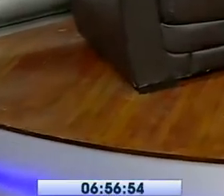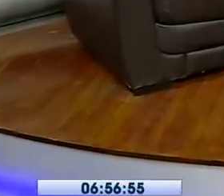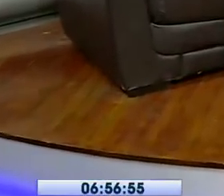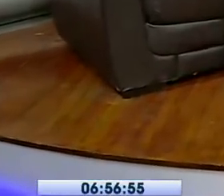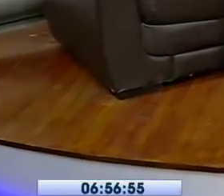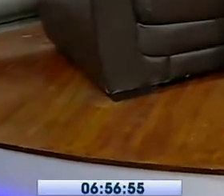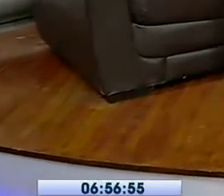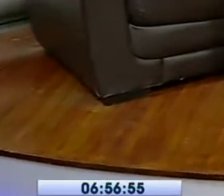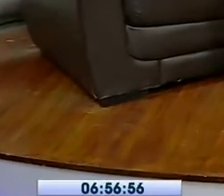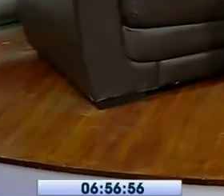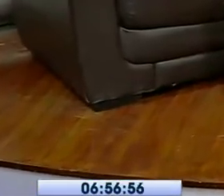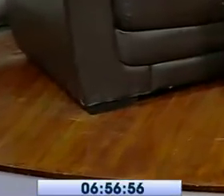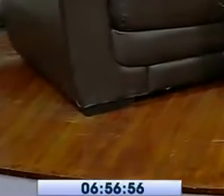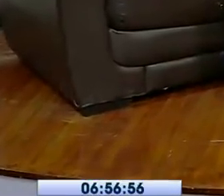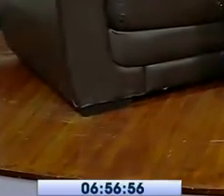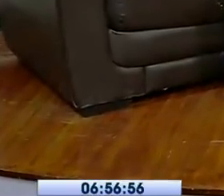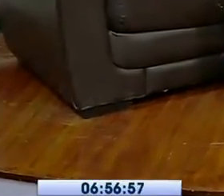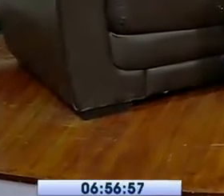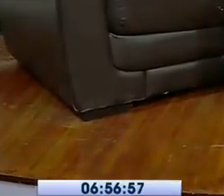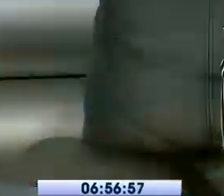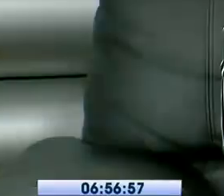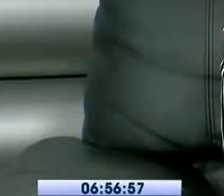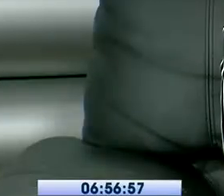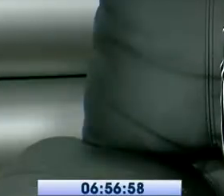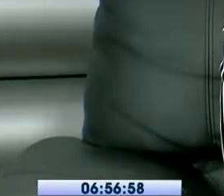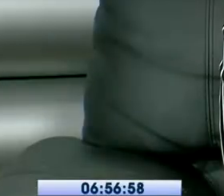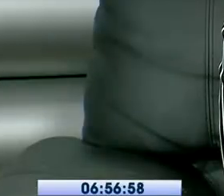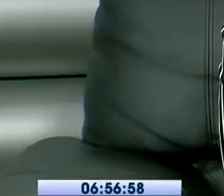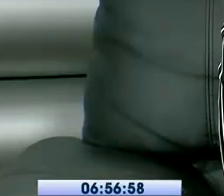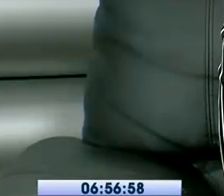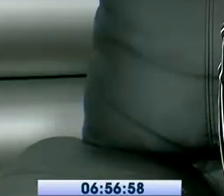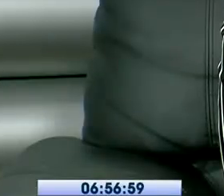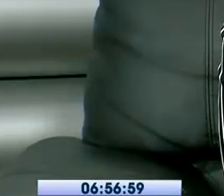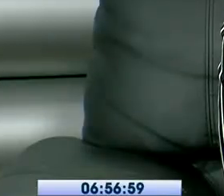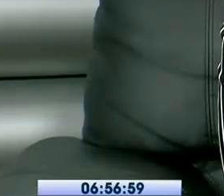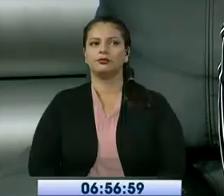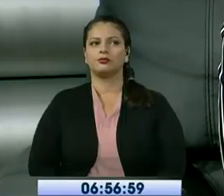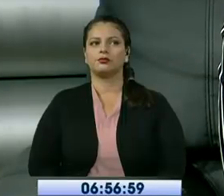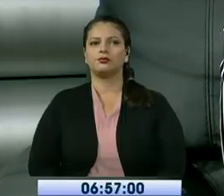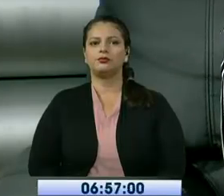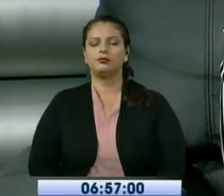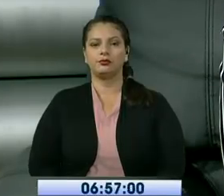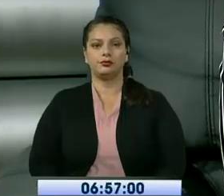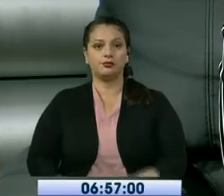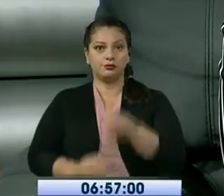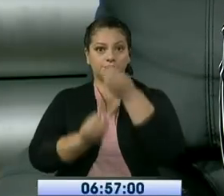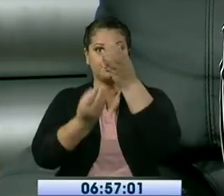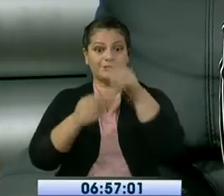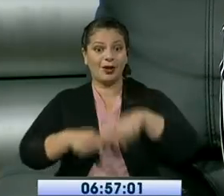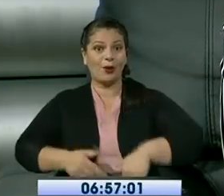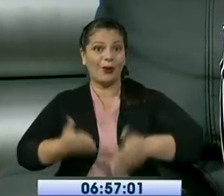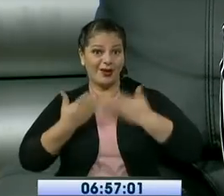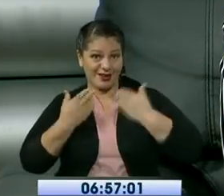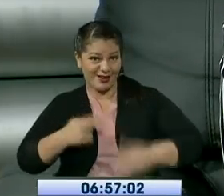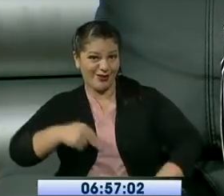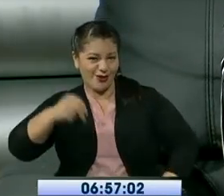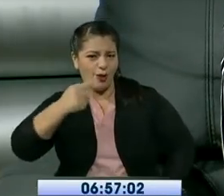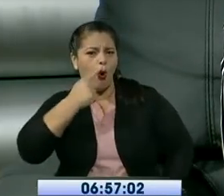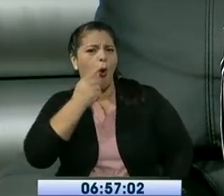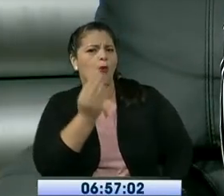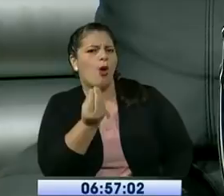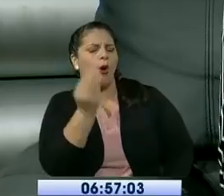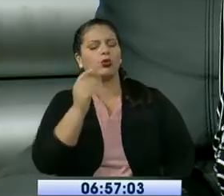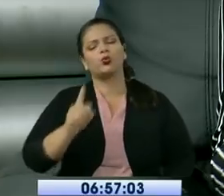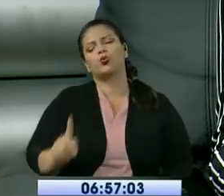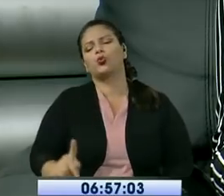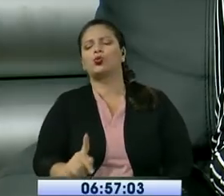Seguimos informando, amigos. Ahora les contamos que un joven se convirtió en víctima de las llamadas dulces sueños. Esto en el noroeste